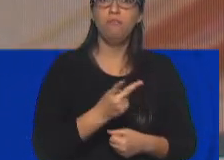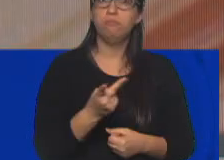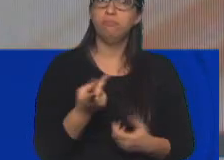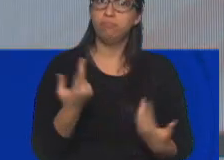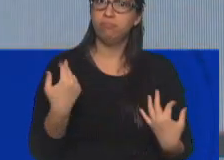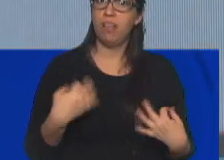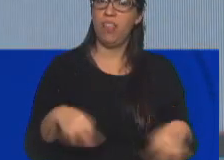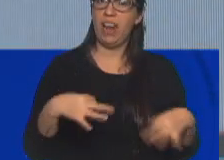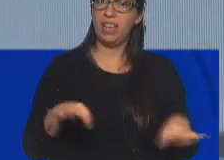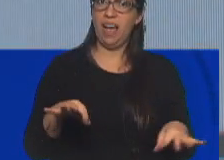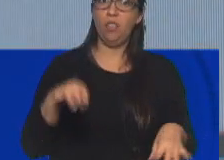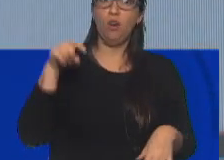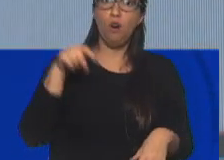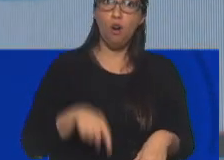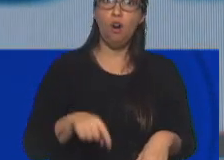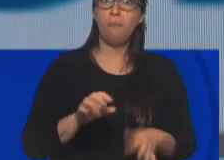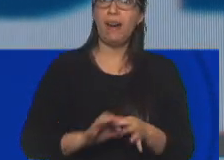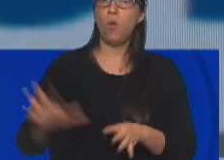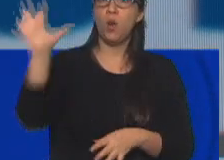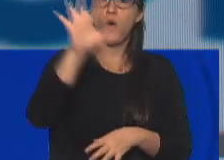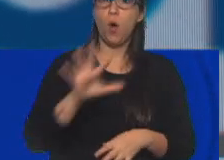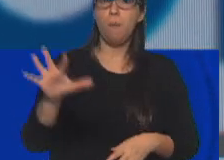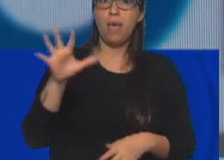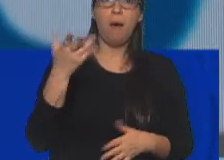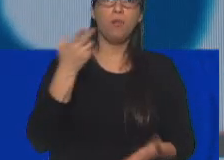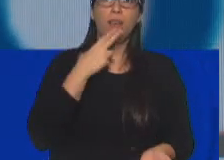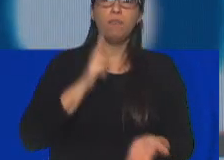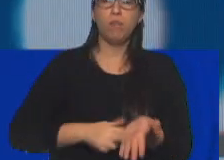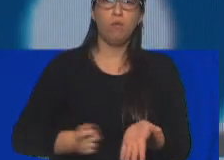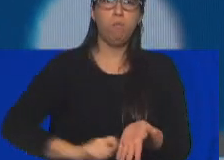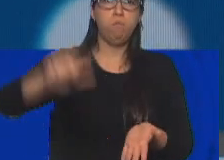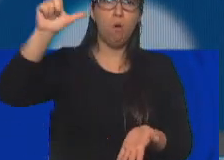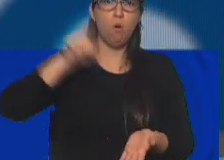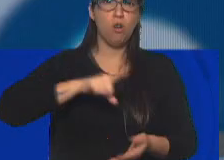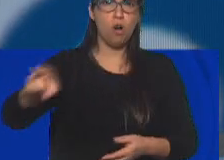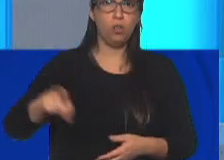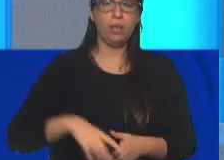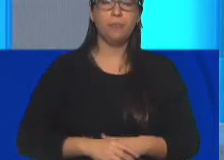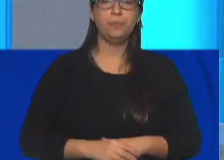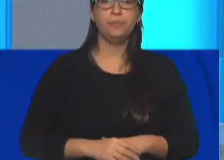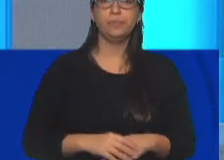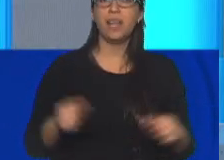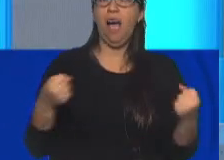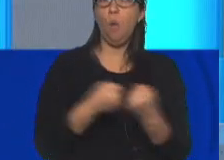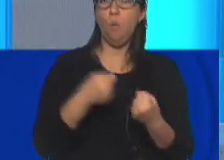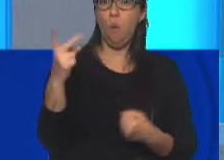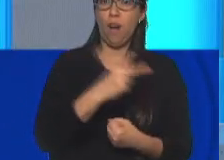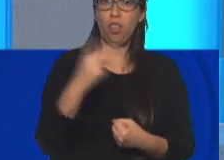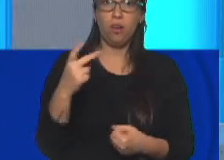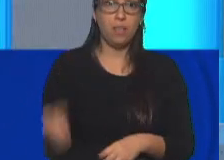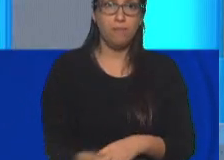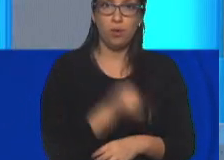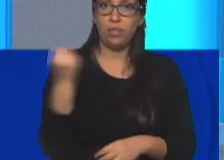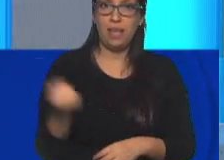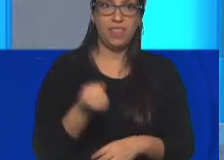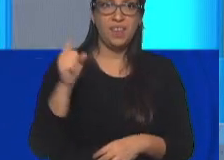sensible para hoy, para la Unión Europea, ¿no? Luego de estos aranceles. A ver, el acuerdo en sí mismo es un acuerdo importante que va a